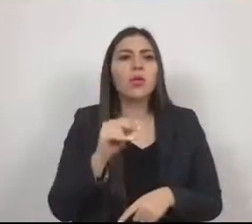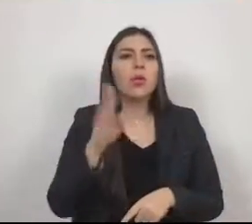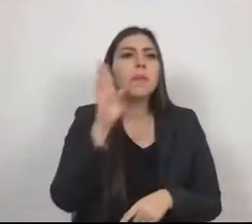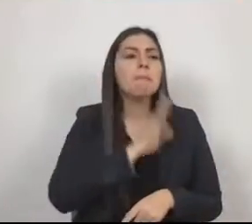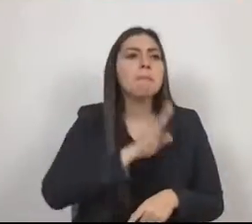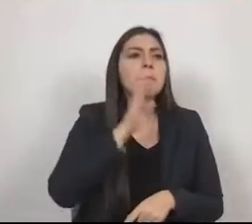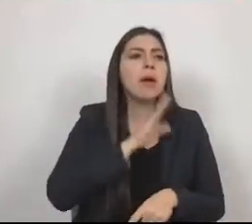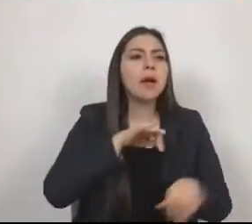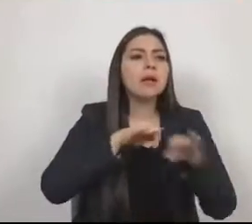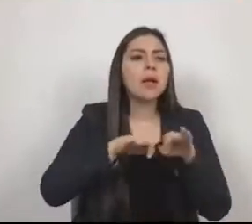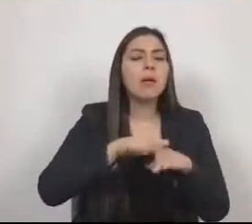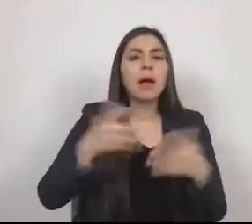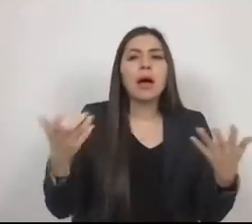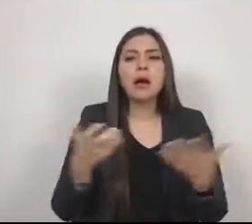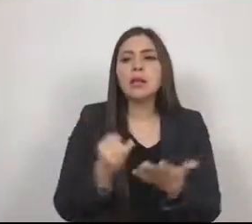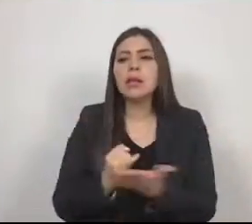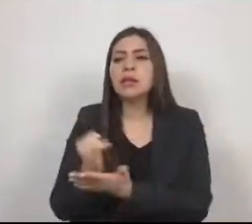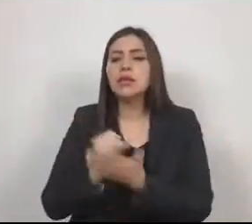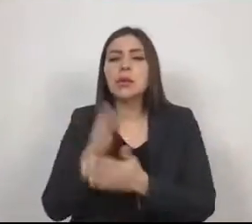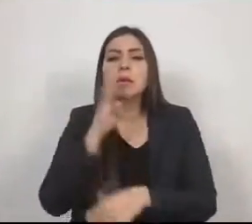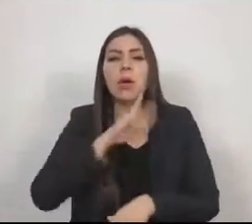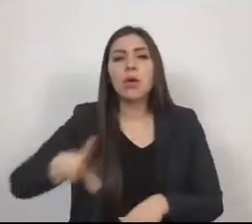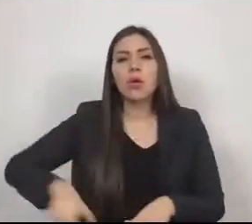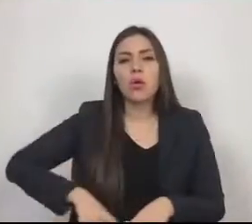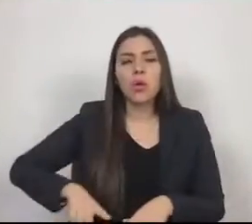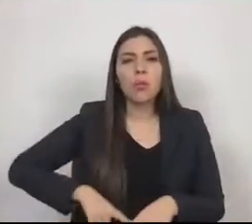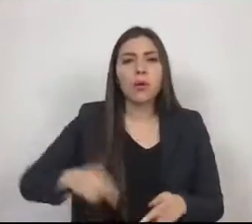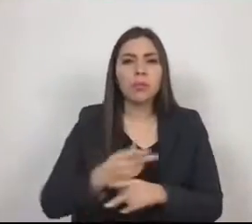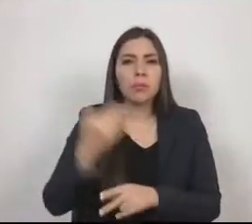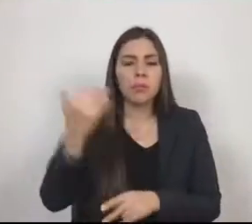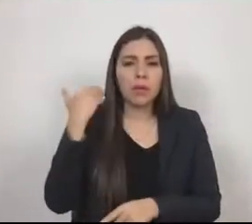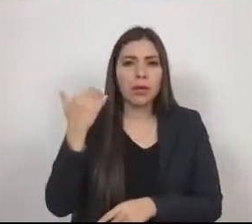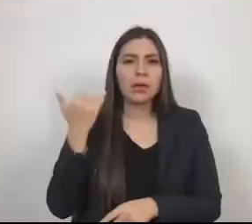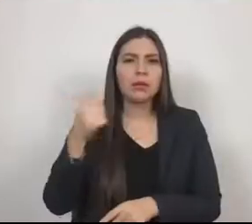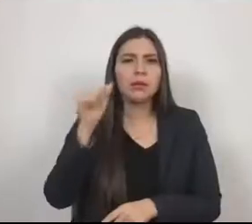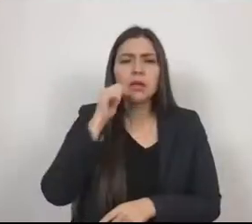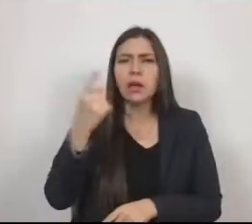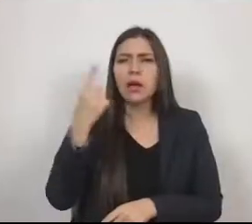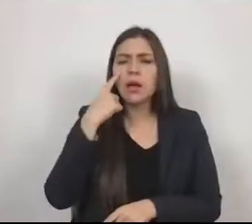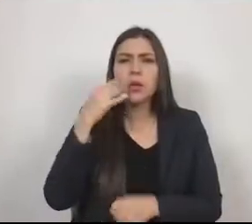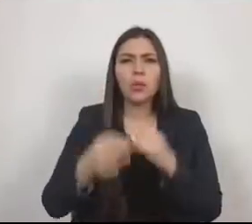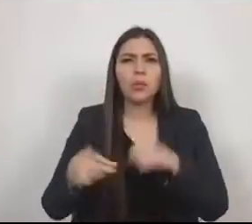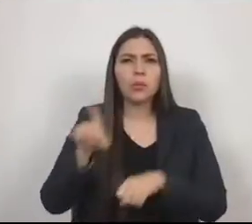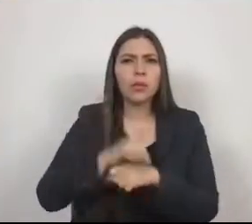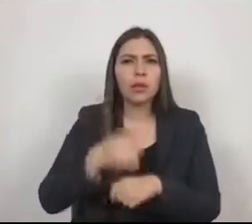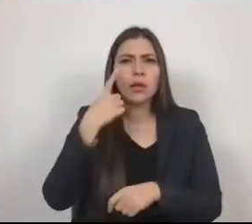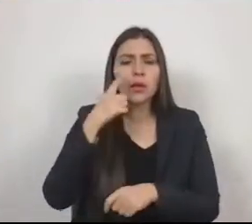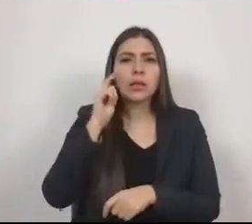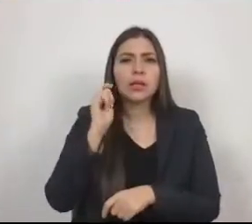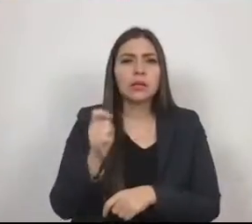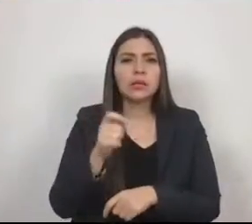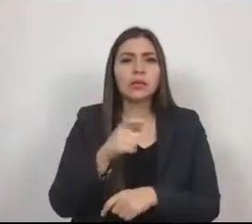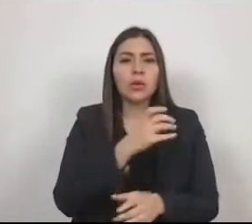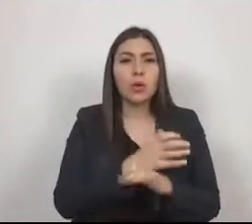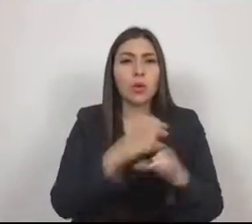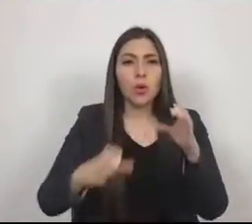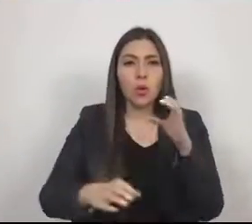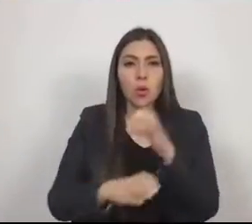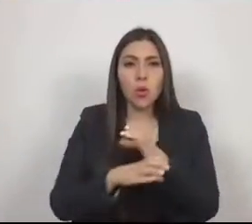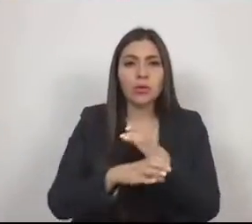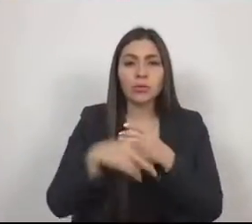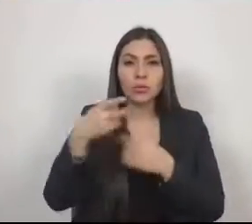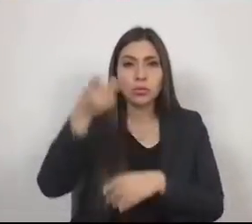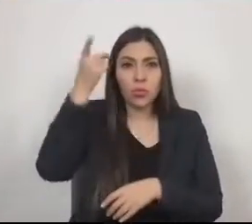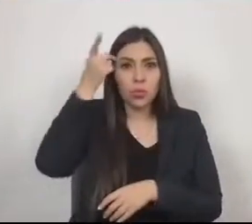gobernantes. Una de las respuestas que hemos escuchado en los últimos días es que los bienes se hicieron para remediar los